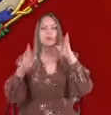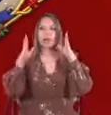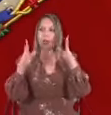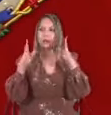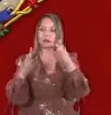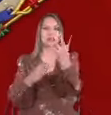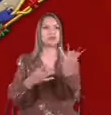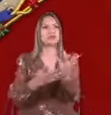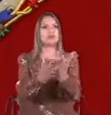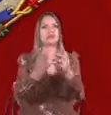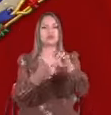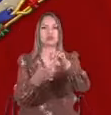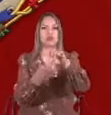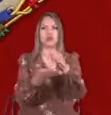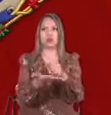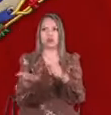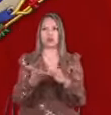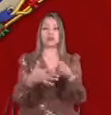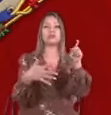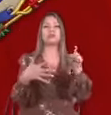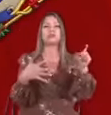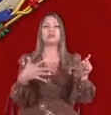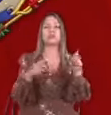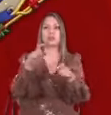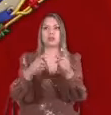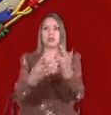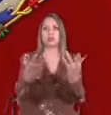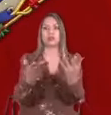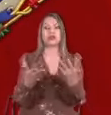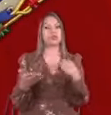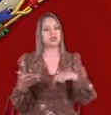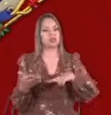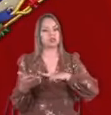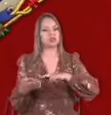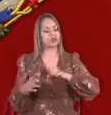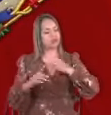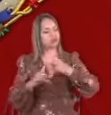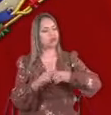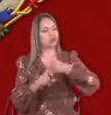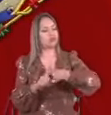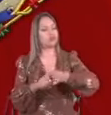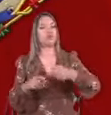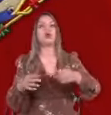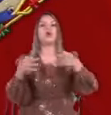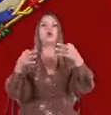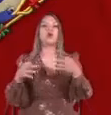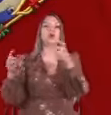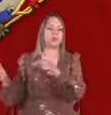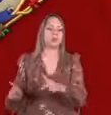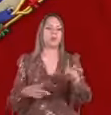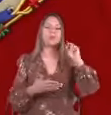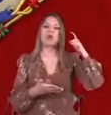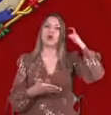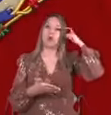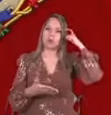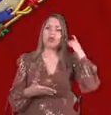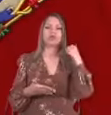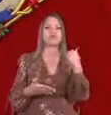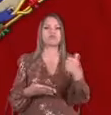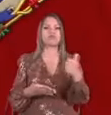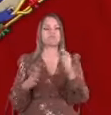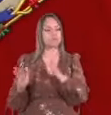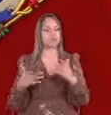sin excusas por las grandes necesidades de la gente y haremos todo lo que esté a nuestro alcance por cumplir el plan de gobierno con eficacia, con